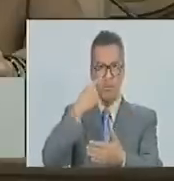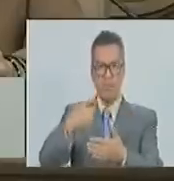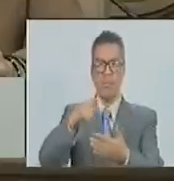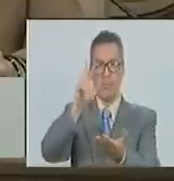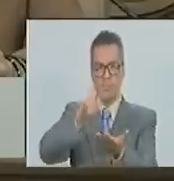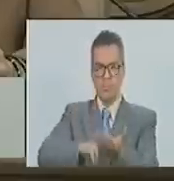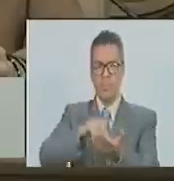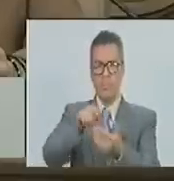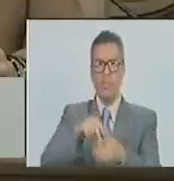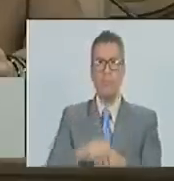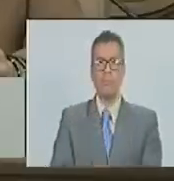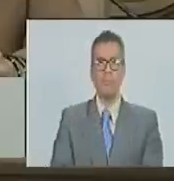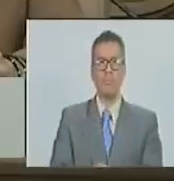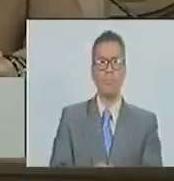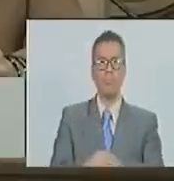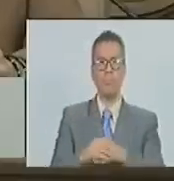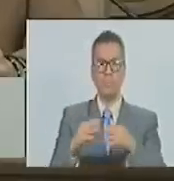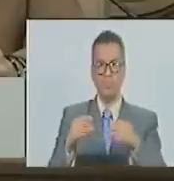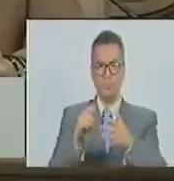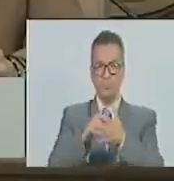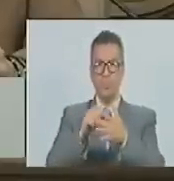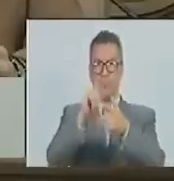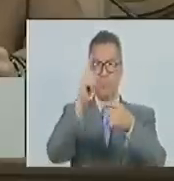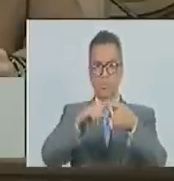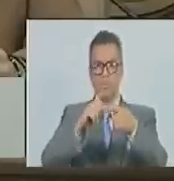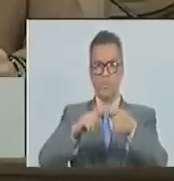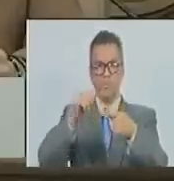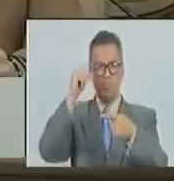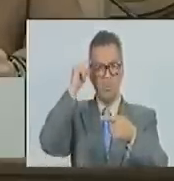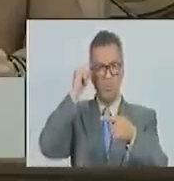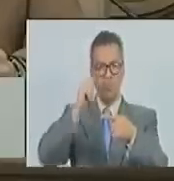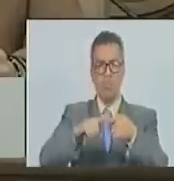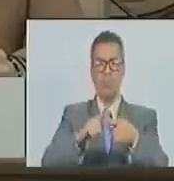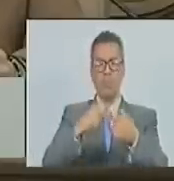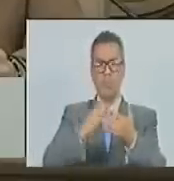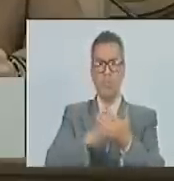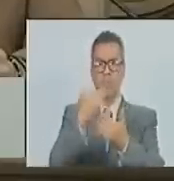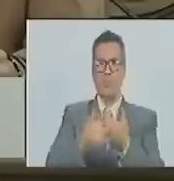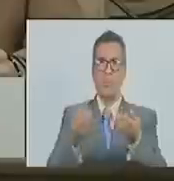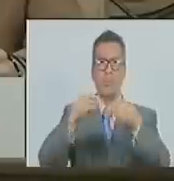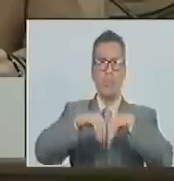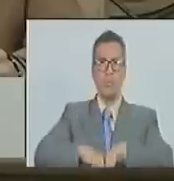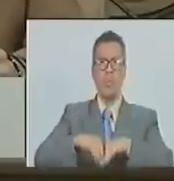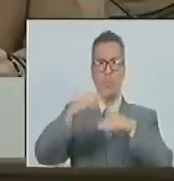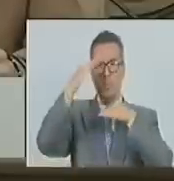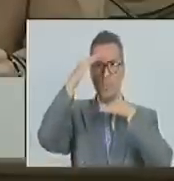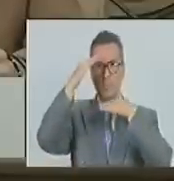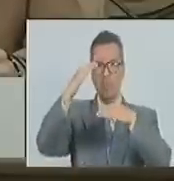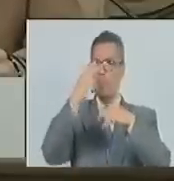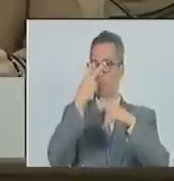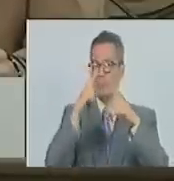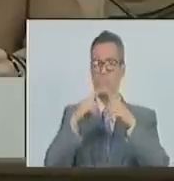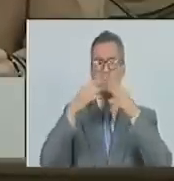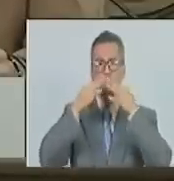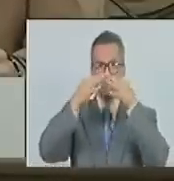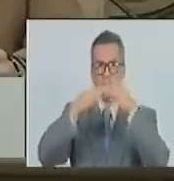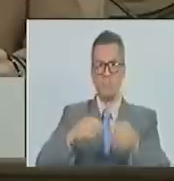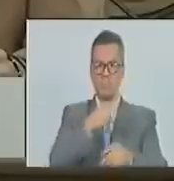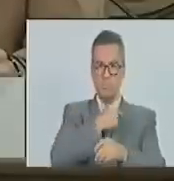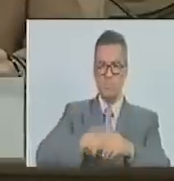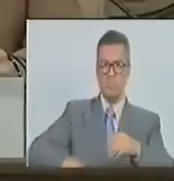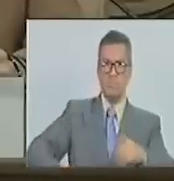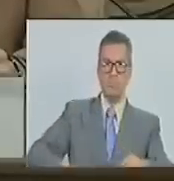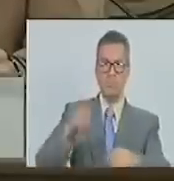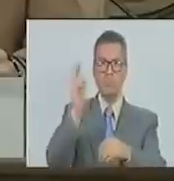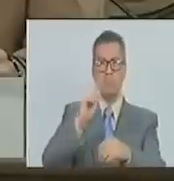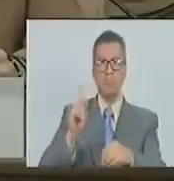resultó aprobada. Punto número uno del orden del día. Proyecto de acuerdo en salutación a la visita oficial del presidente de